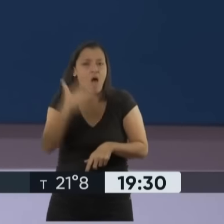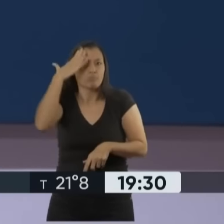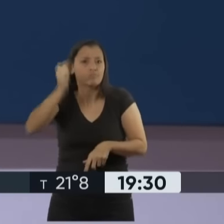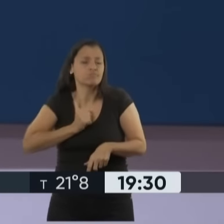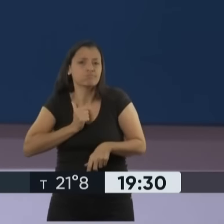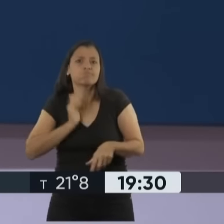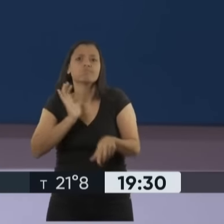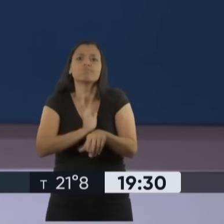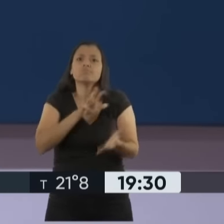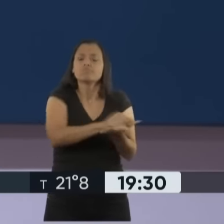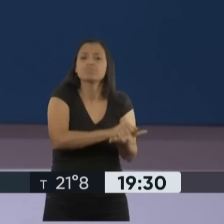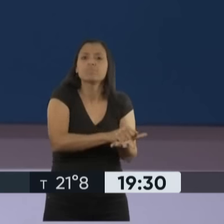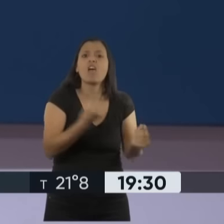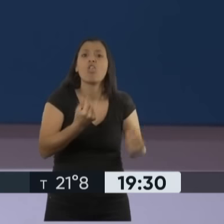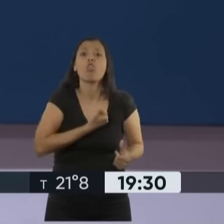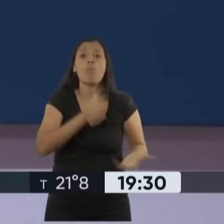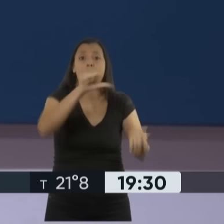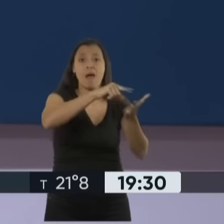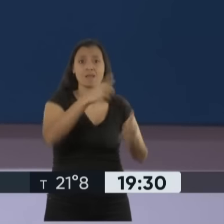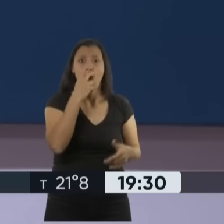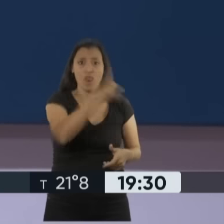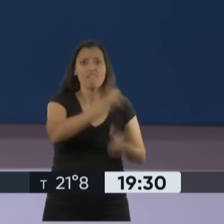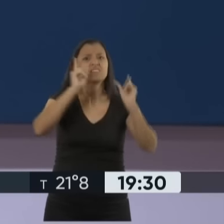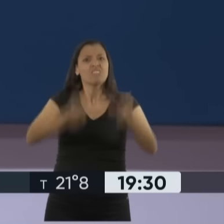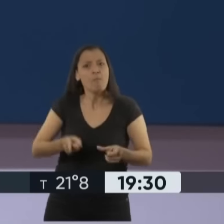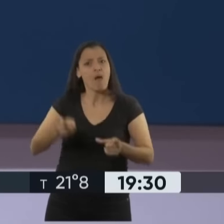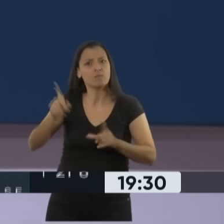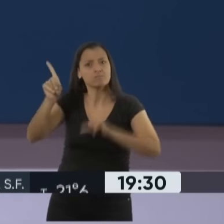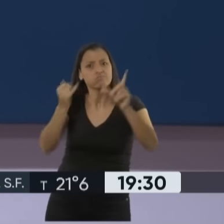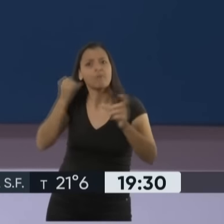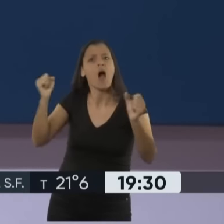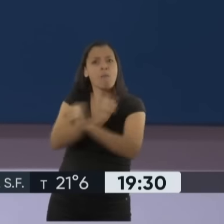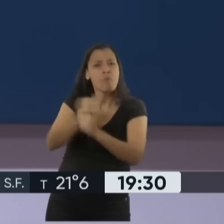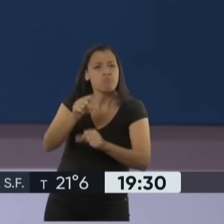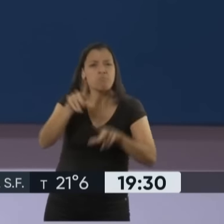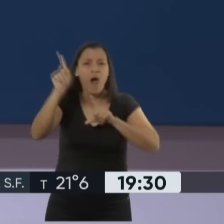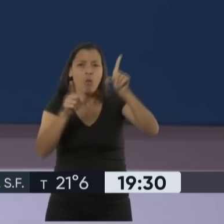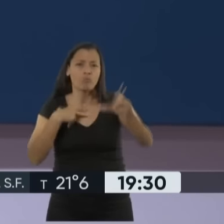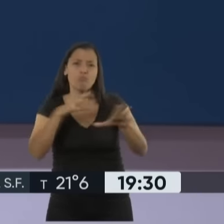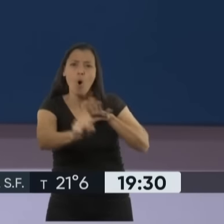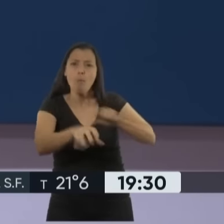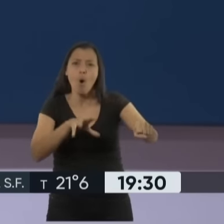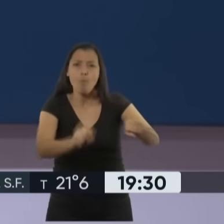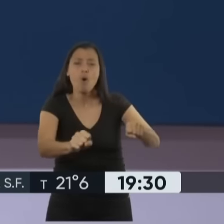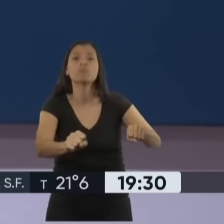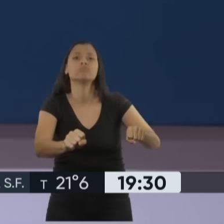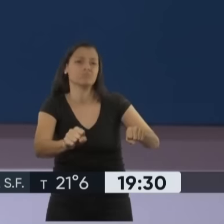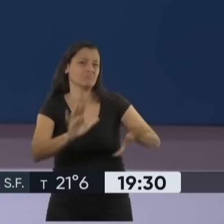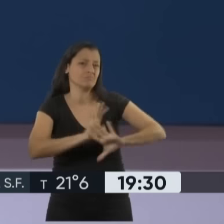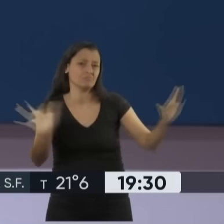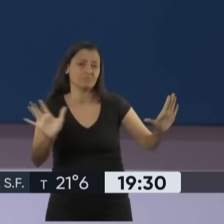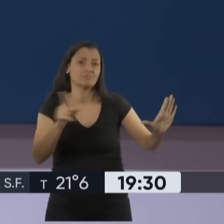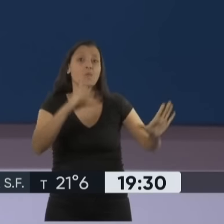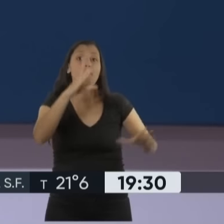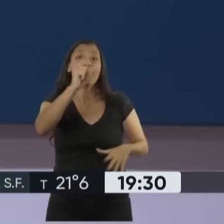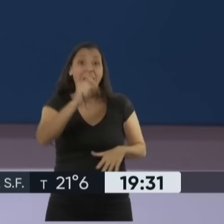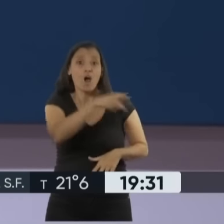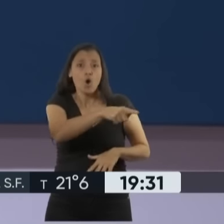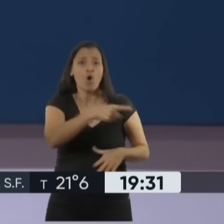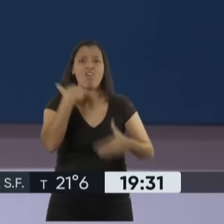bolivia se han aprobado se han apropiado de la conducción del banco interamericano